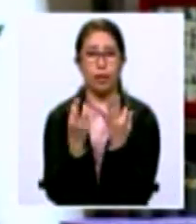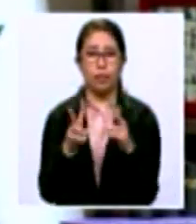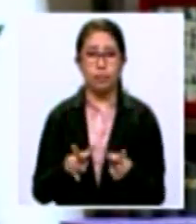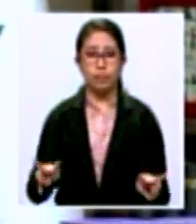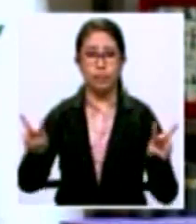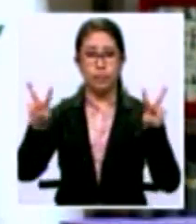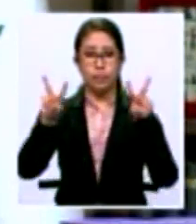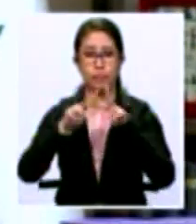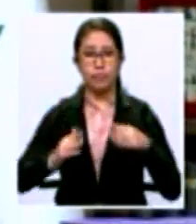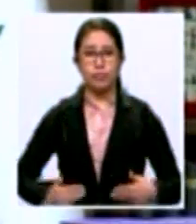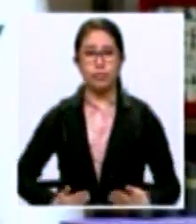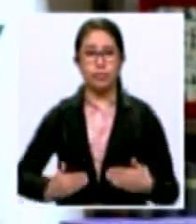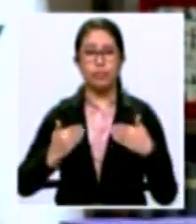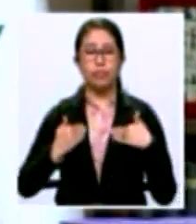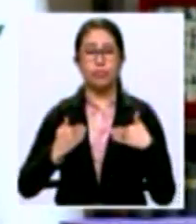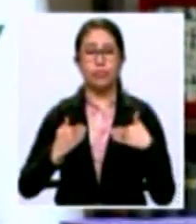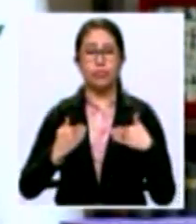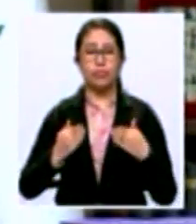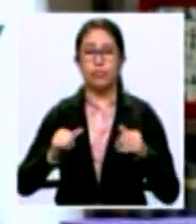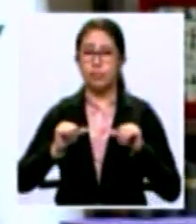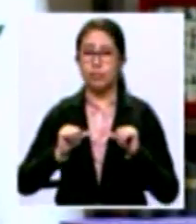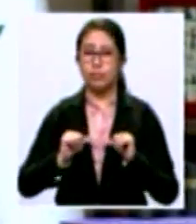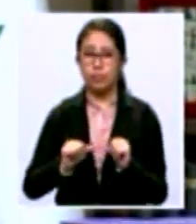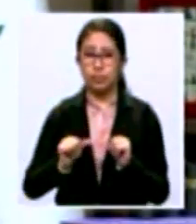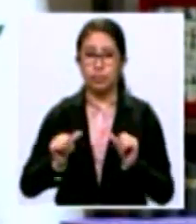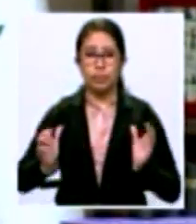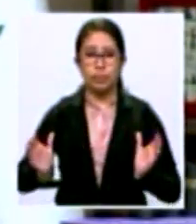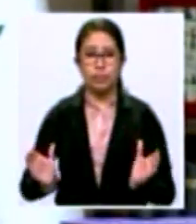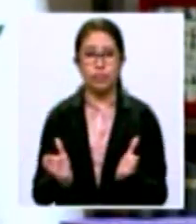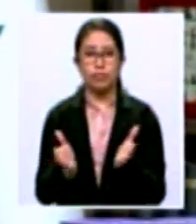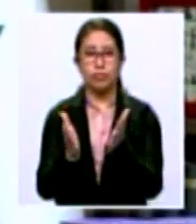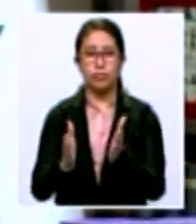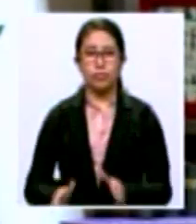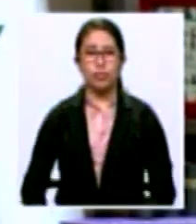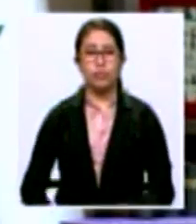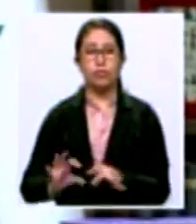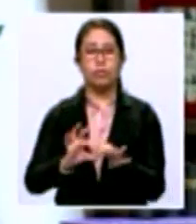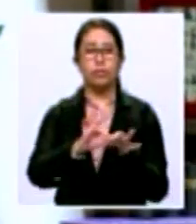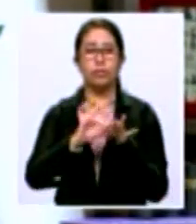vida, vamos a salir adelante.